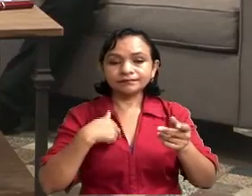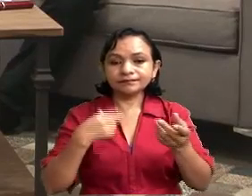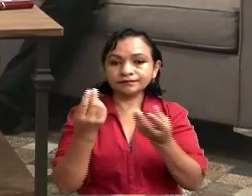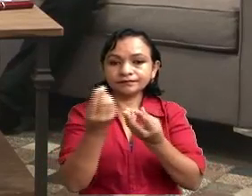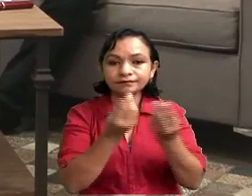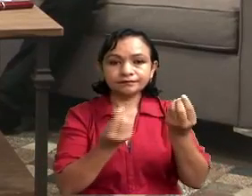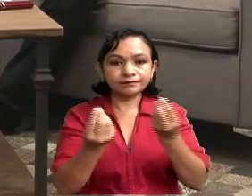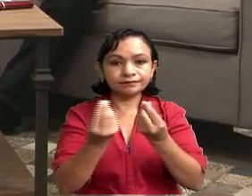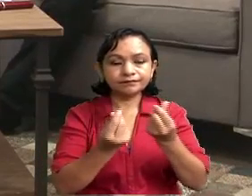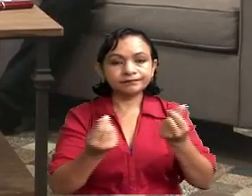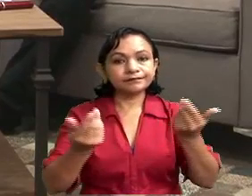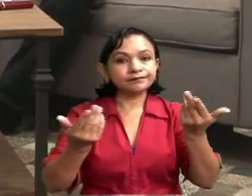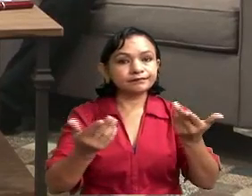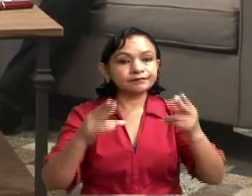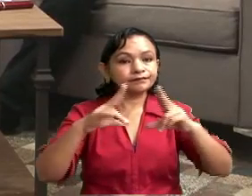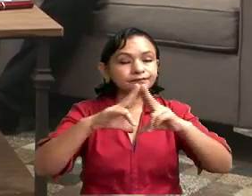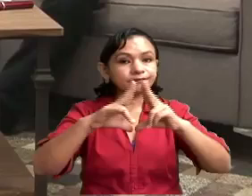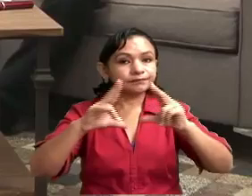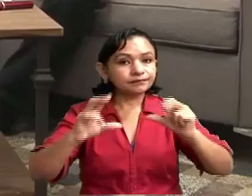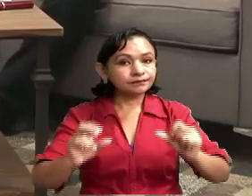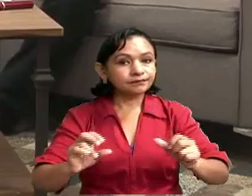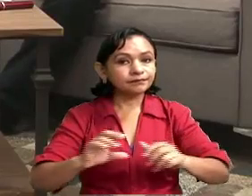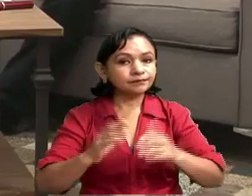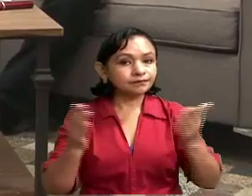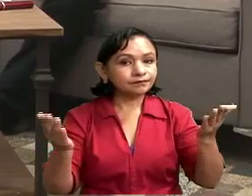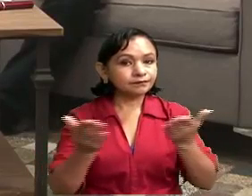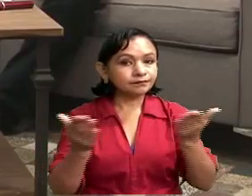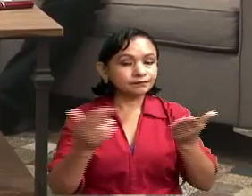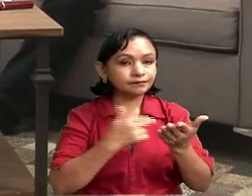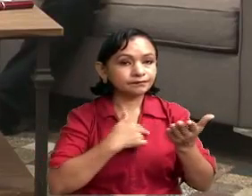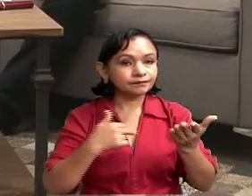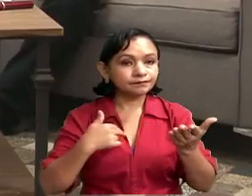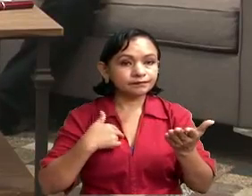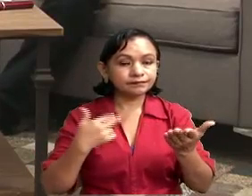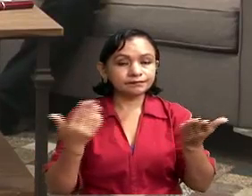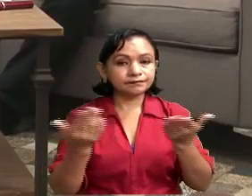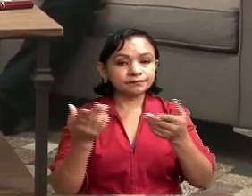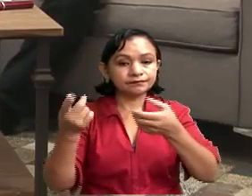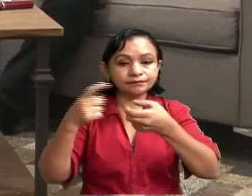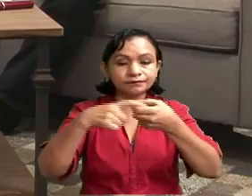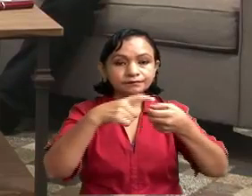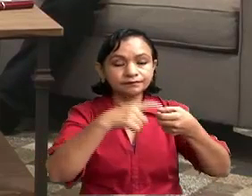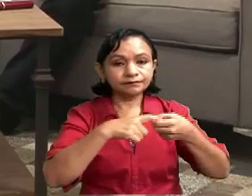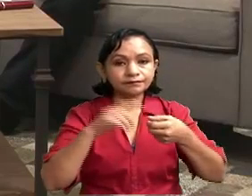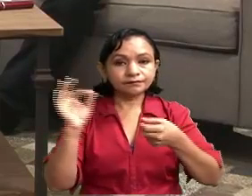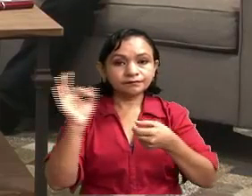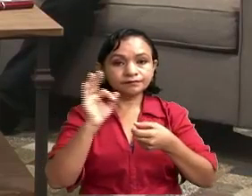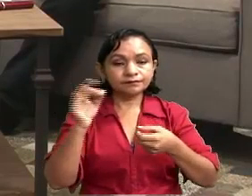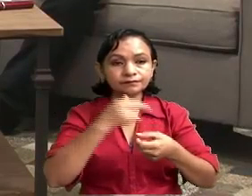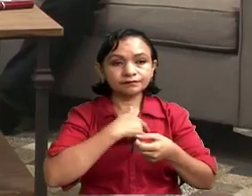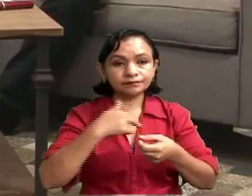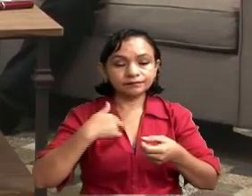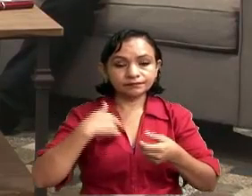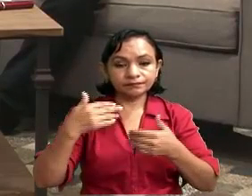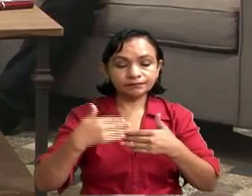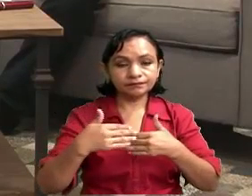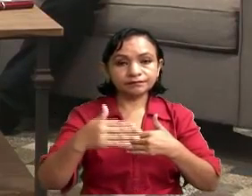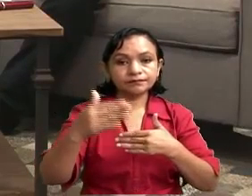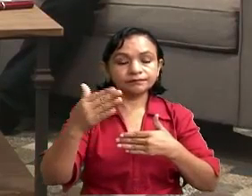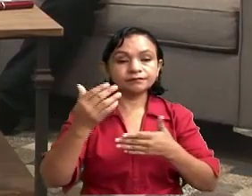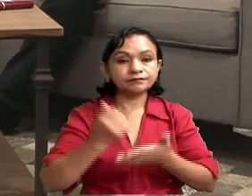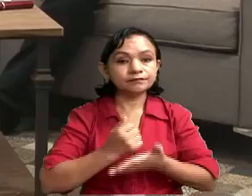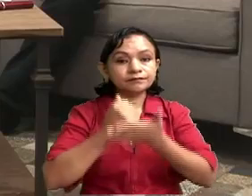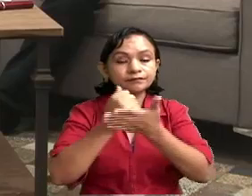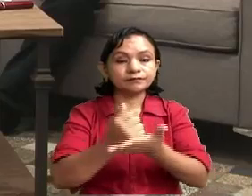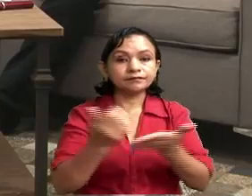y dinamizan todos estos sectores de nuestro país. ¿Cómo se han coordinado y las medidas que se han tomado en el ámbito comercial para